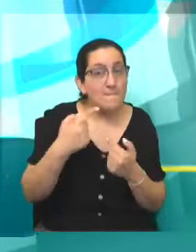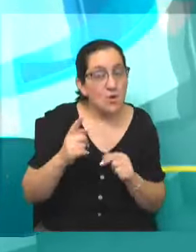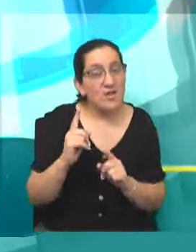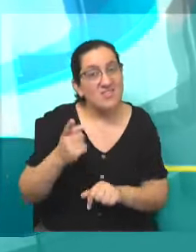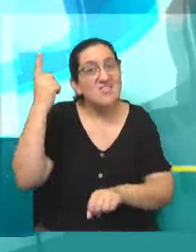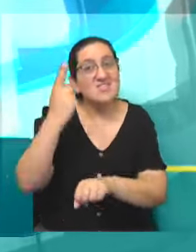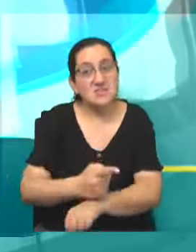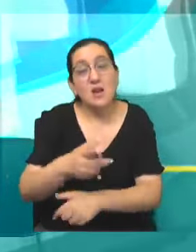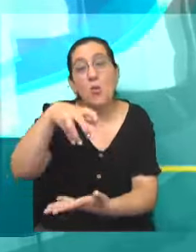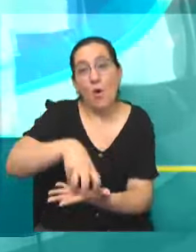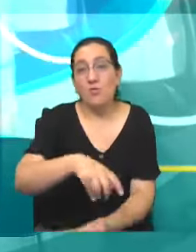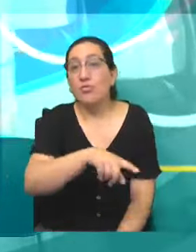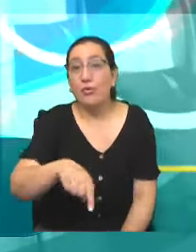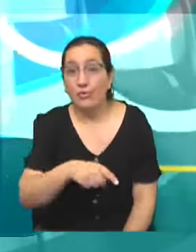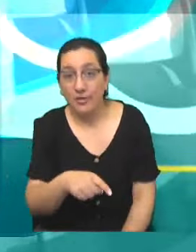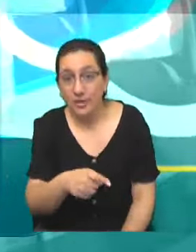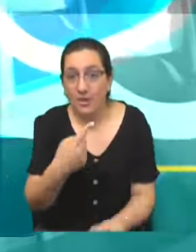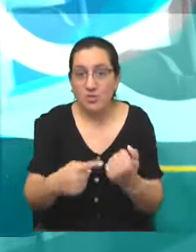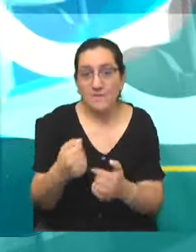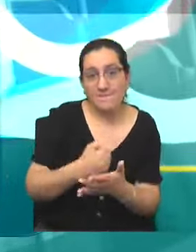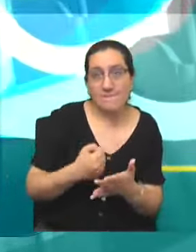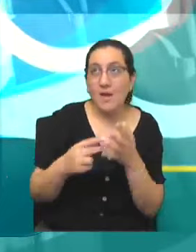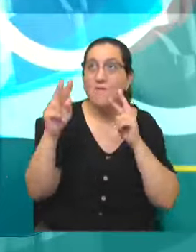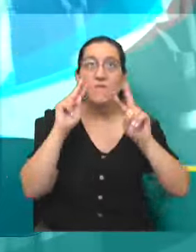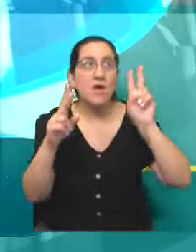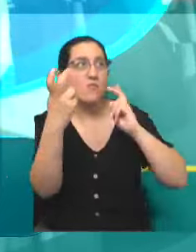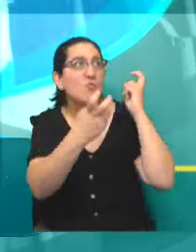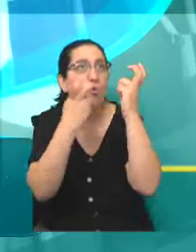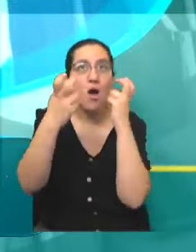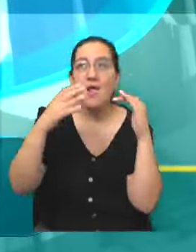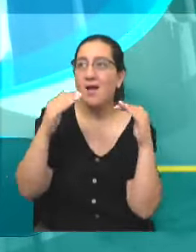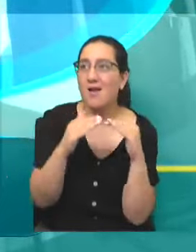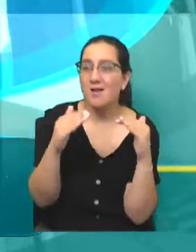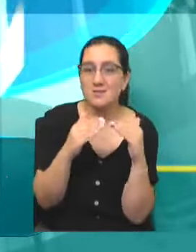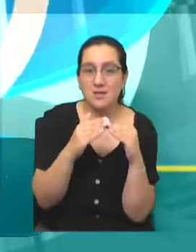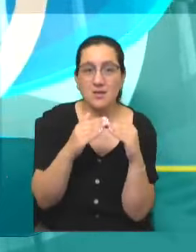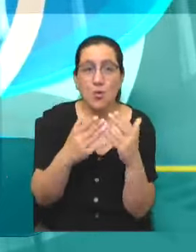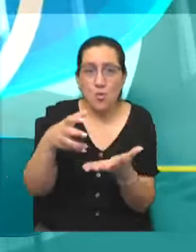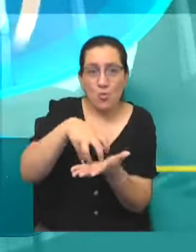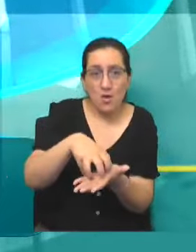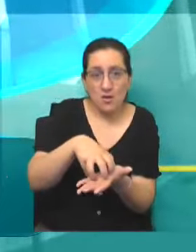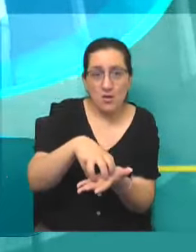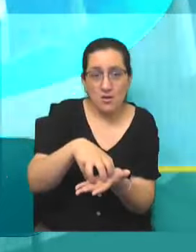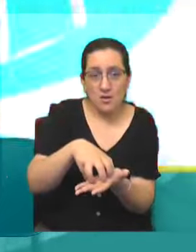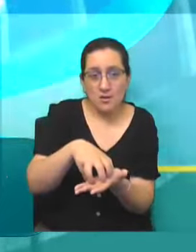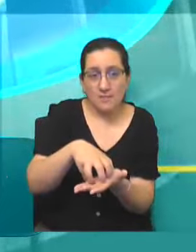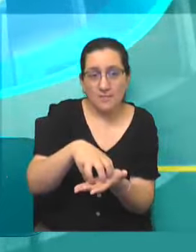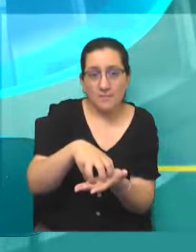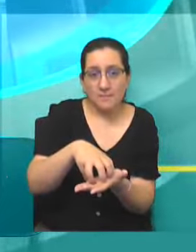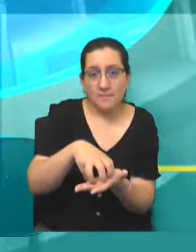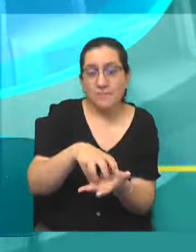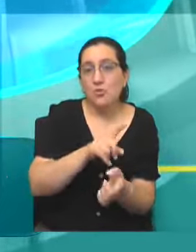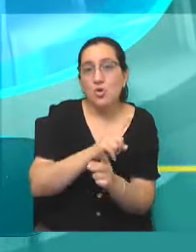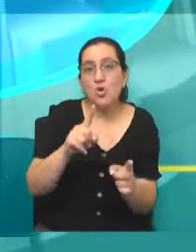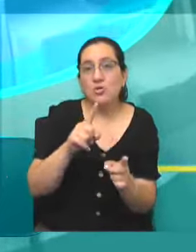bien es el lugar. Entonces vamos a tratar de buscar en nuestra casa un lugar donde no esté